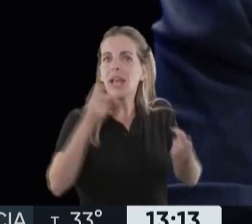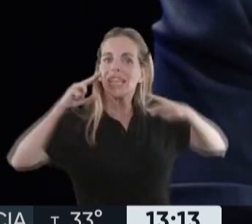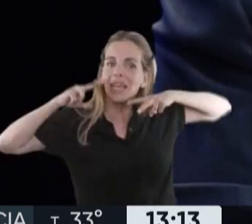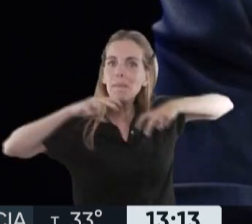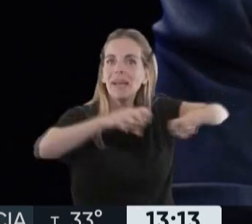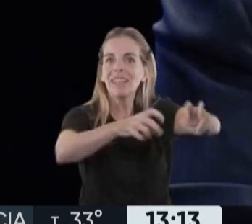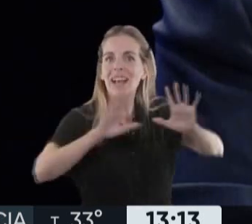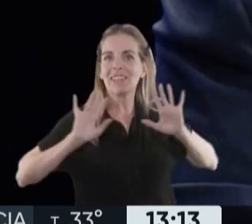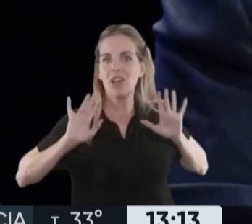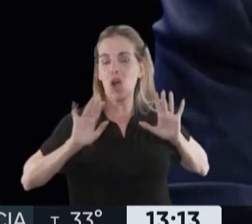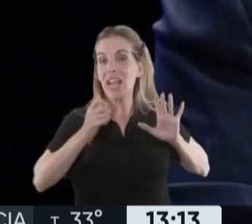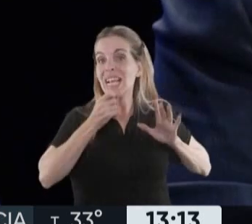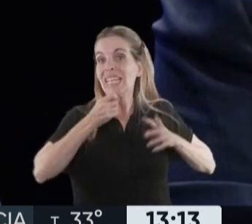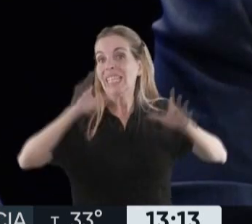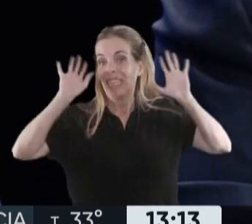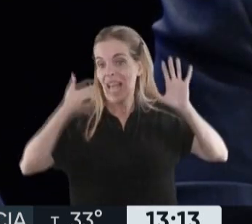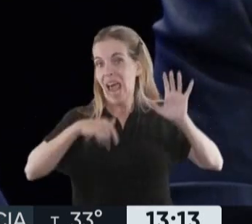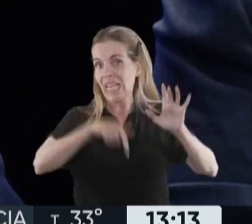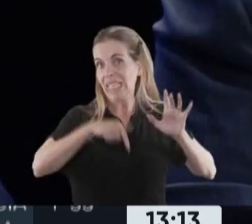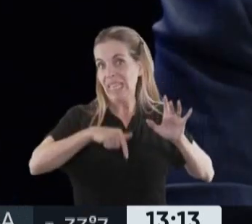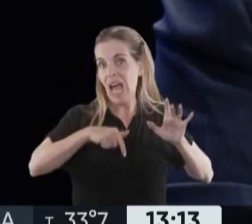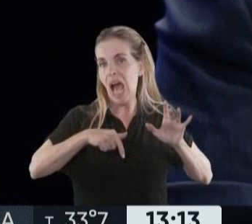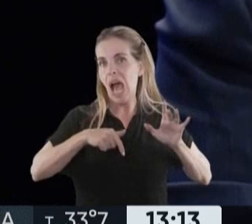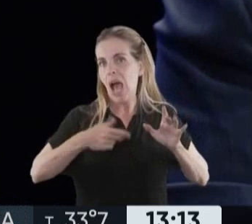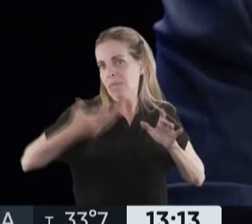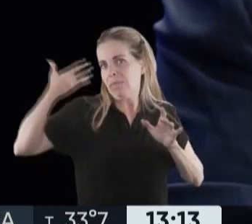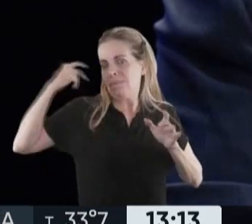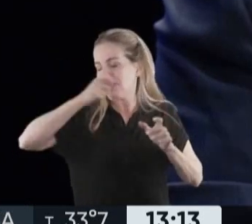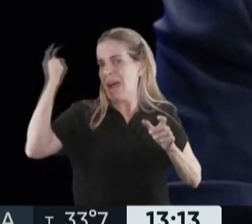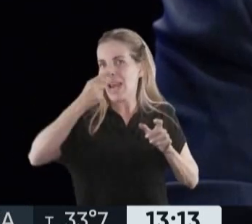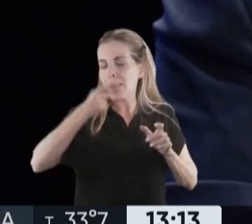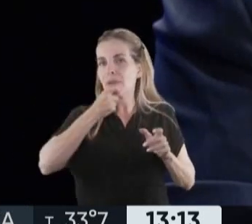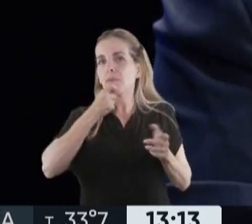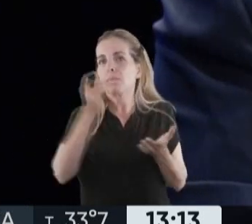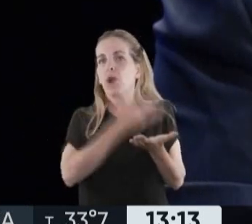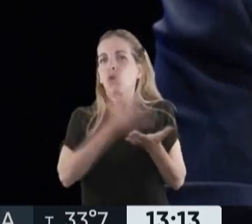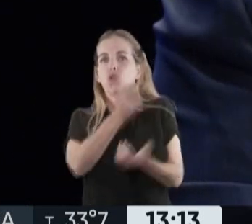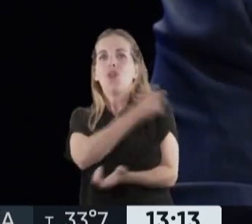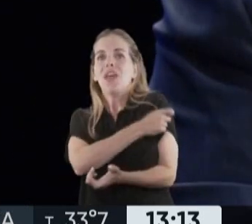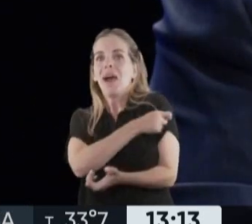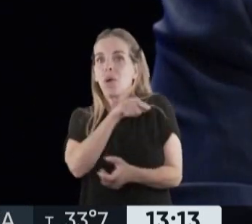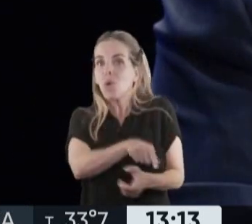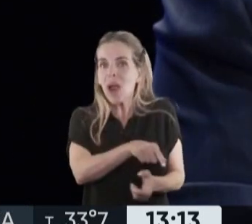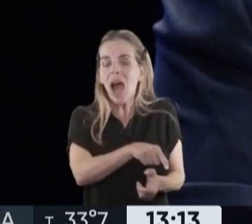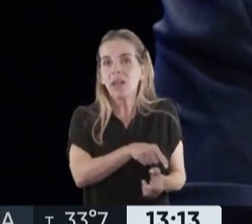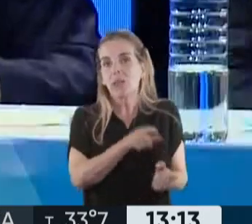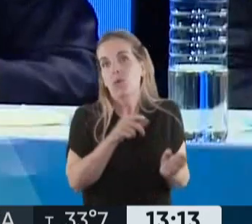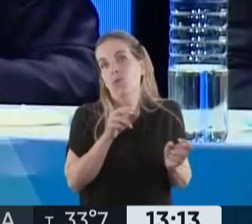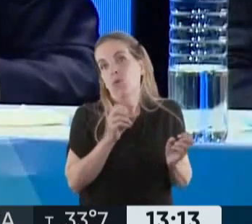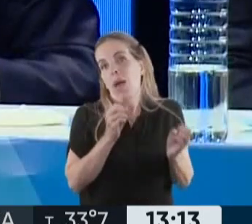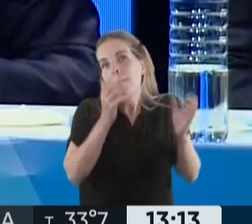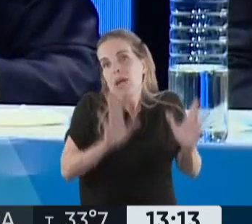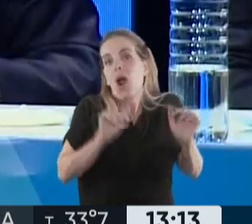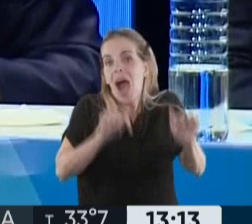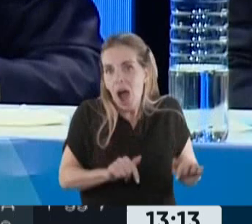Porque si hubiéramos sido capaces de haber desarrollado nuestra propia vacuna a la velocidad que la necesitábamos, no hubiéramos tenido este problema. Ahora lo